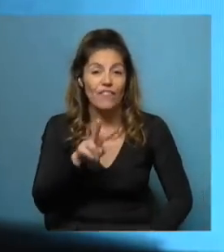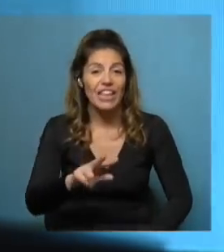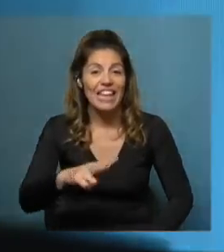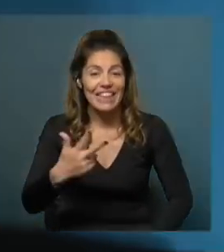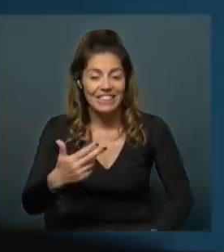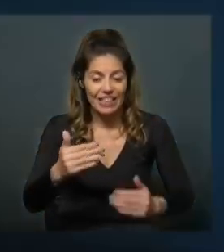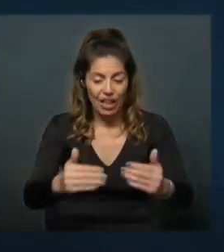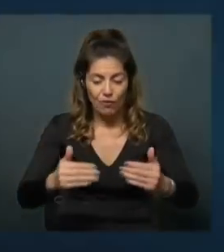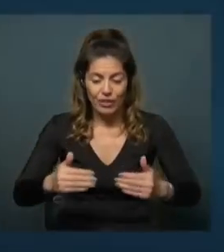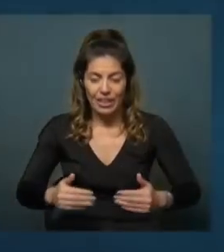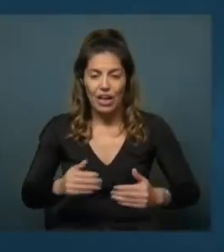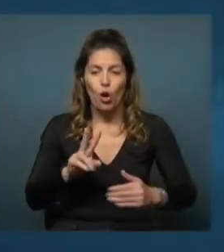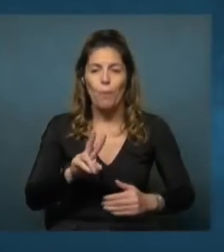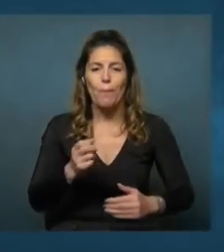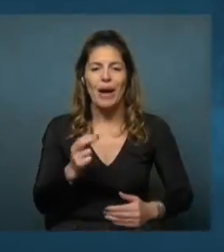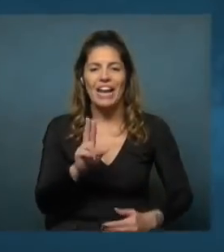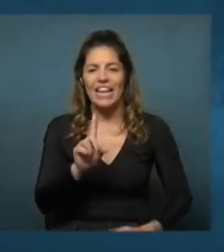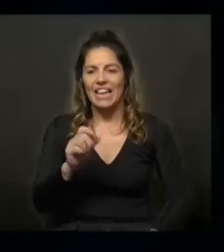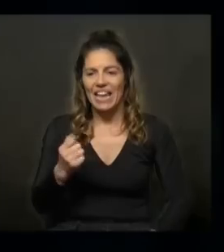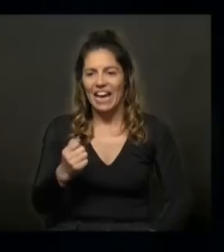cuando Omar Varela al lado